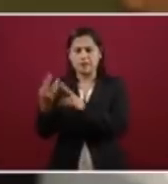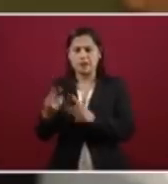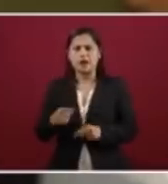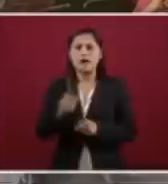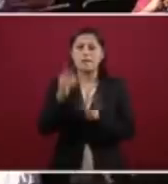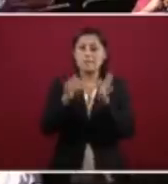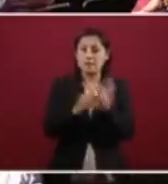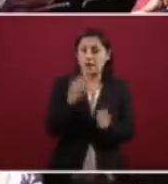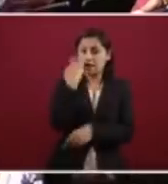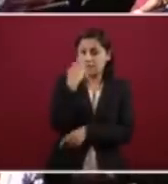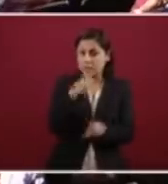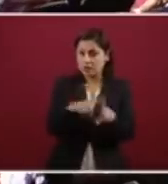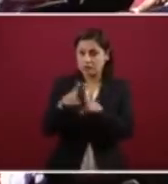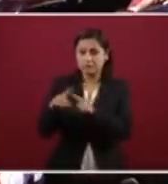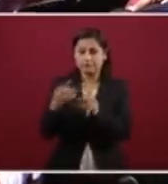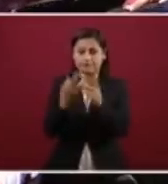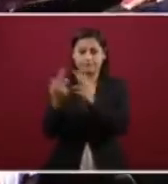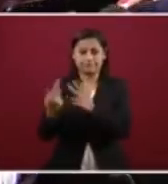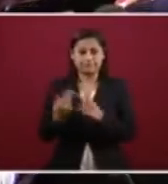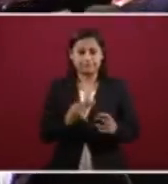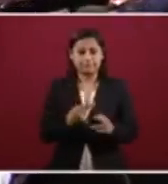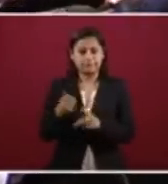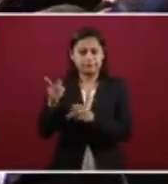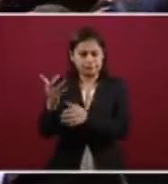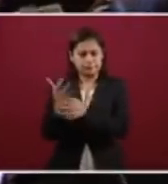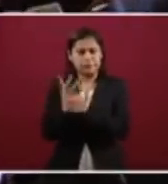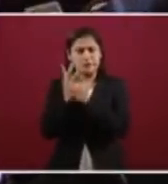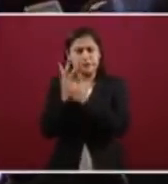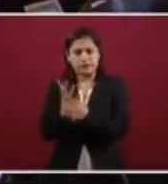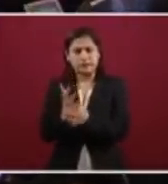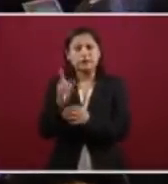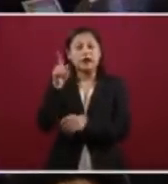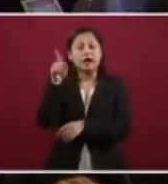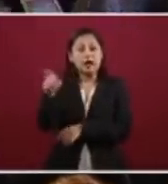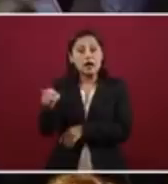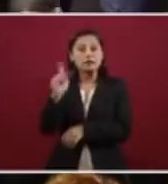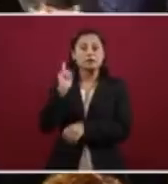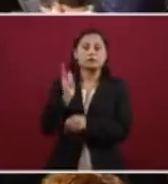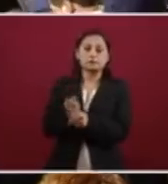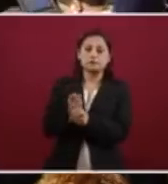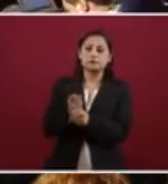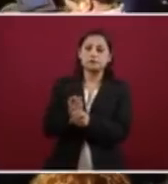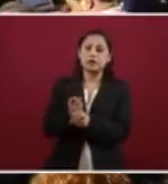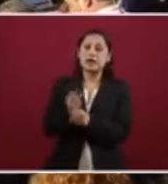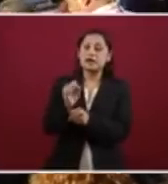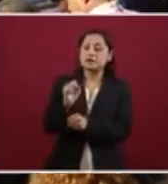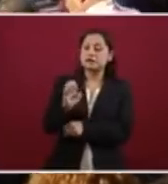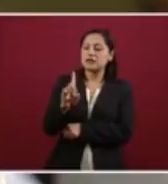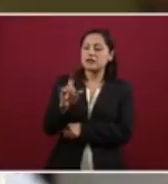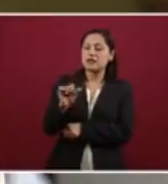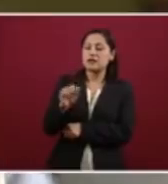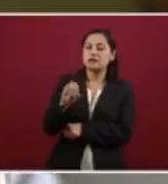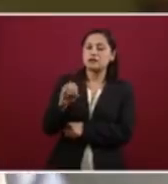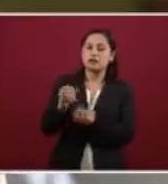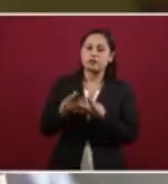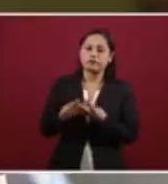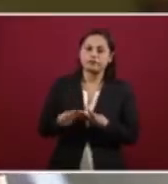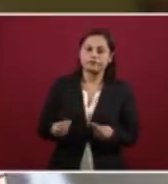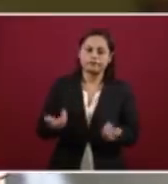Bueno, ahí también se comentó que hubo desvío en la CEDESO con el gobierno de Moreno